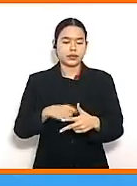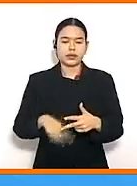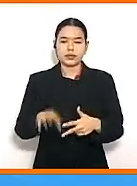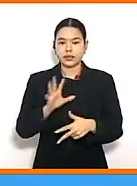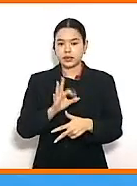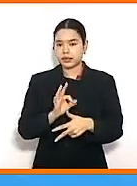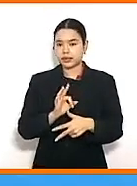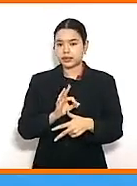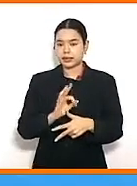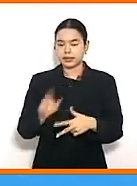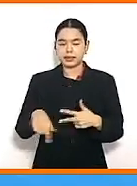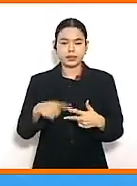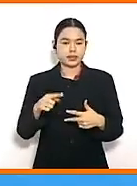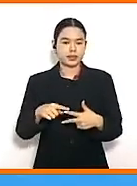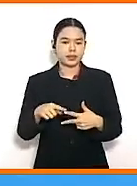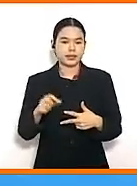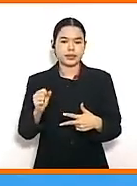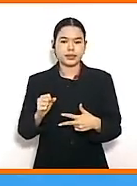tu segundo número.